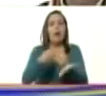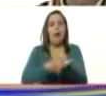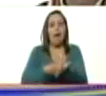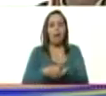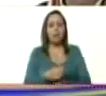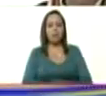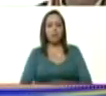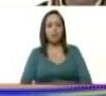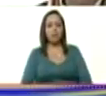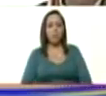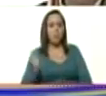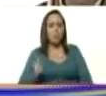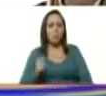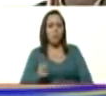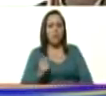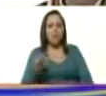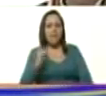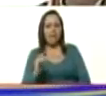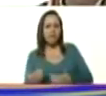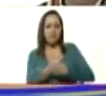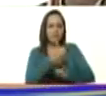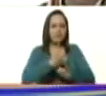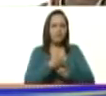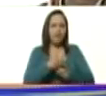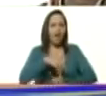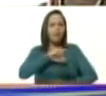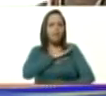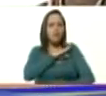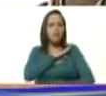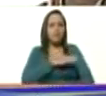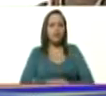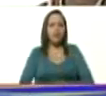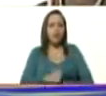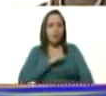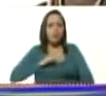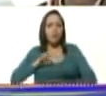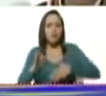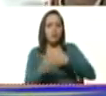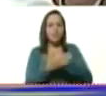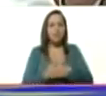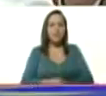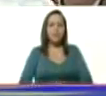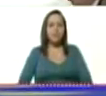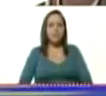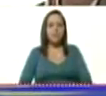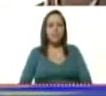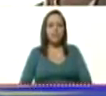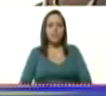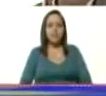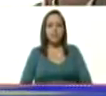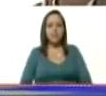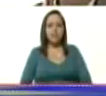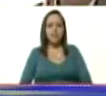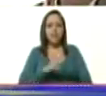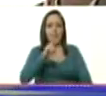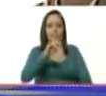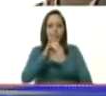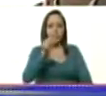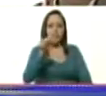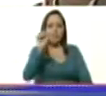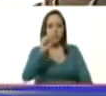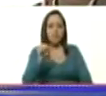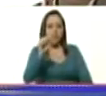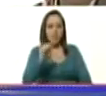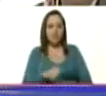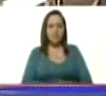prestaciones sociales que estaban secuestradas por los privatizadores. Viasa es una